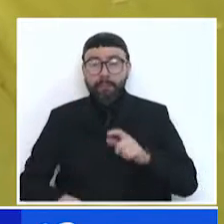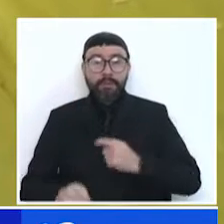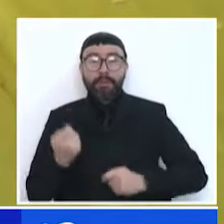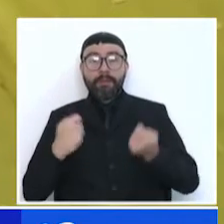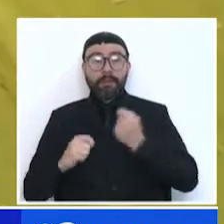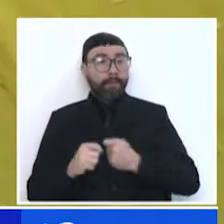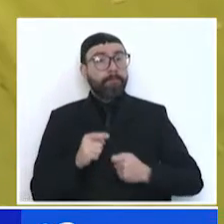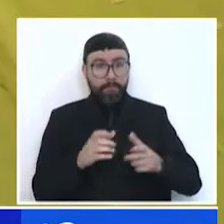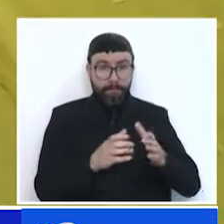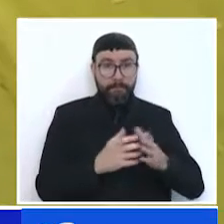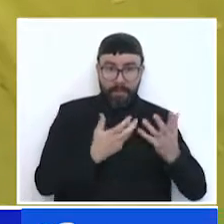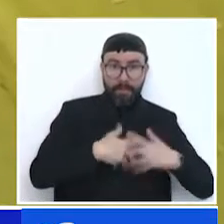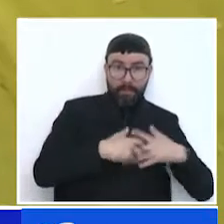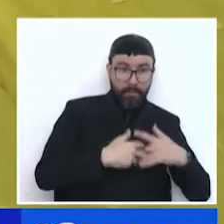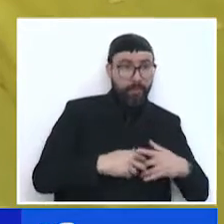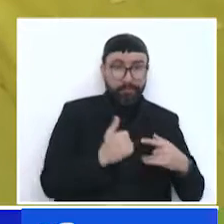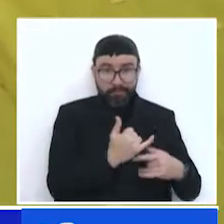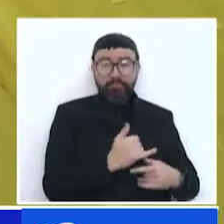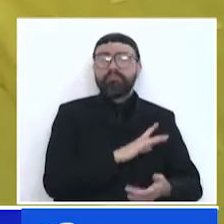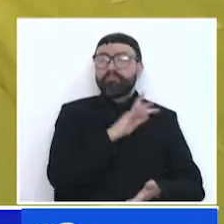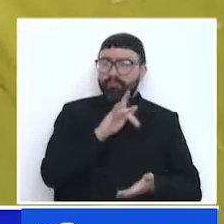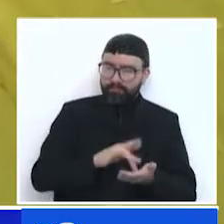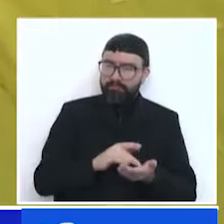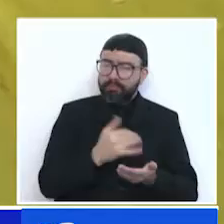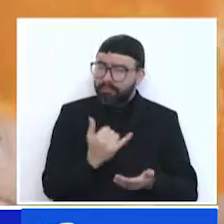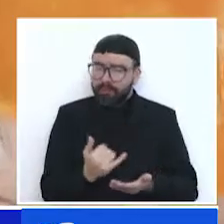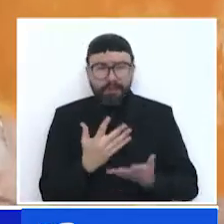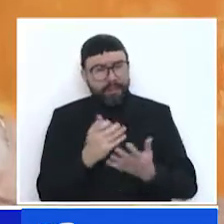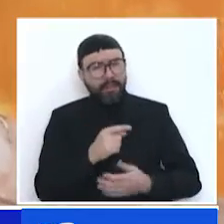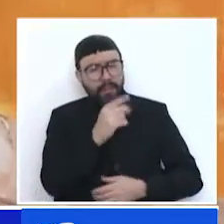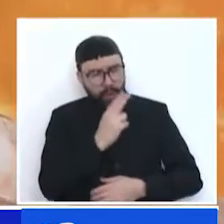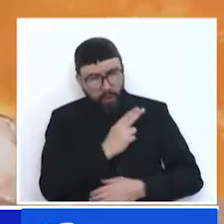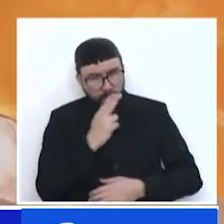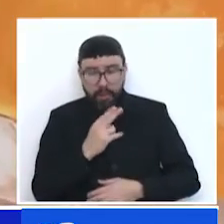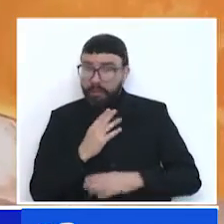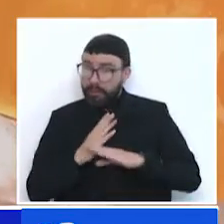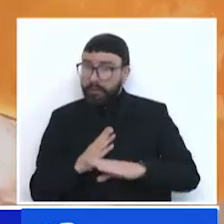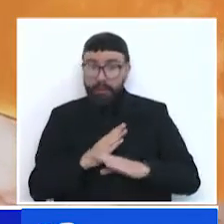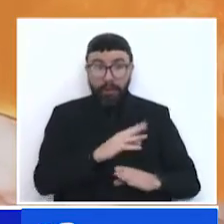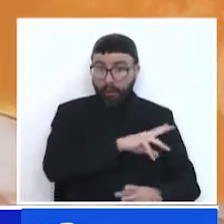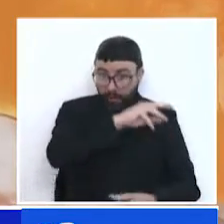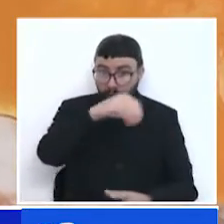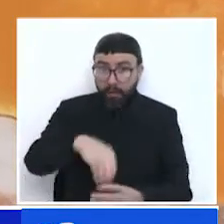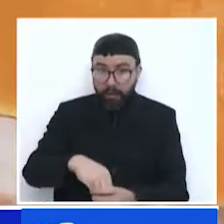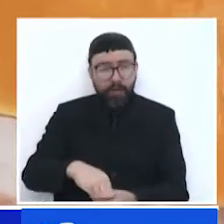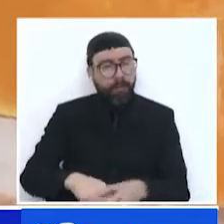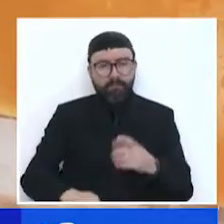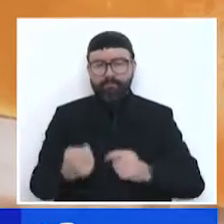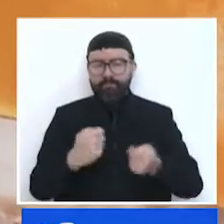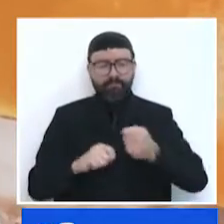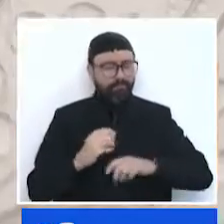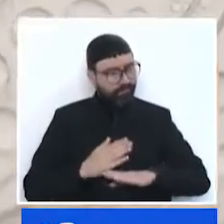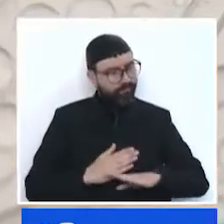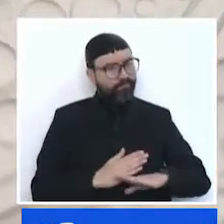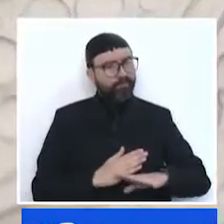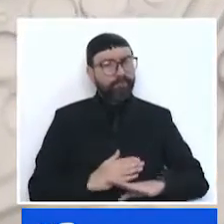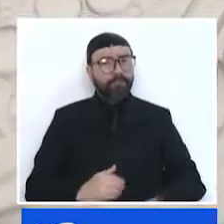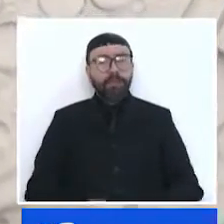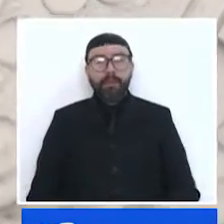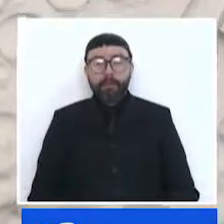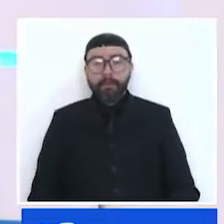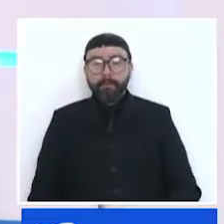empresas productoras de bebidas azucaradas, que tienen el compromiso de evitar que sus productos se comercialicen fácilmente a los